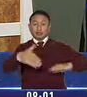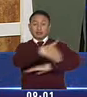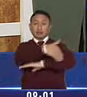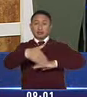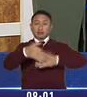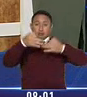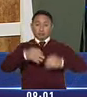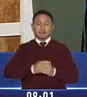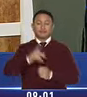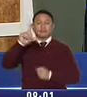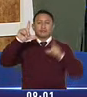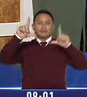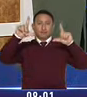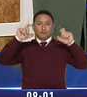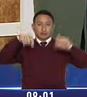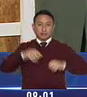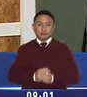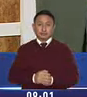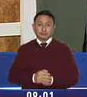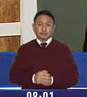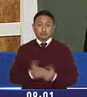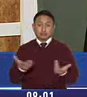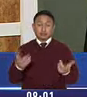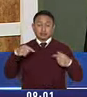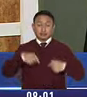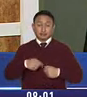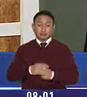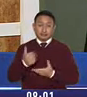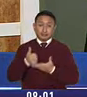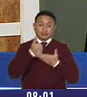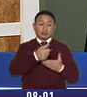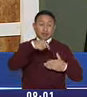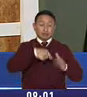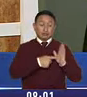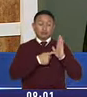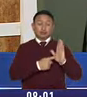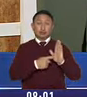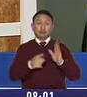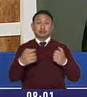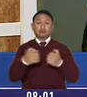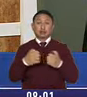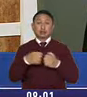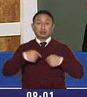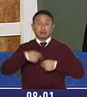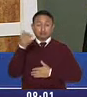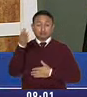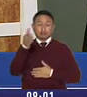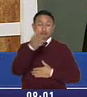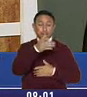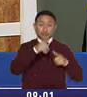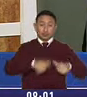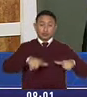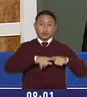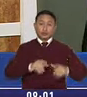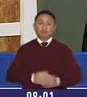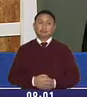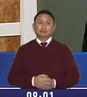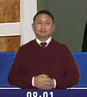exacta, fotografías, querida Sofi, para, por supuesto, darlas a conocer en este espacio, que nuestro equipo periodístico se traslade a cada uno de los